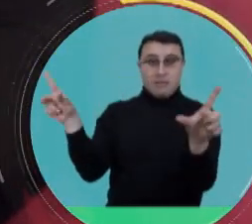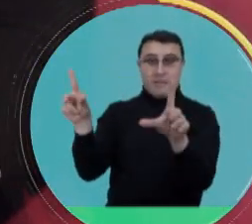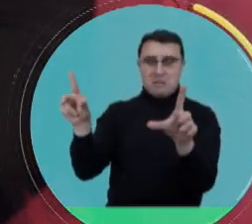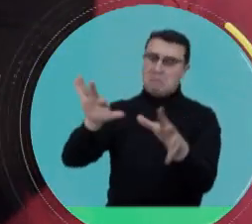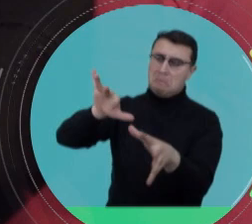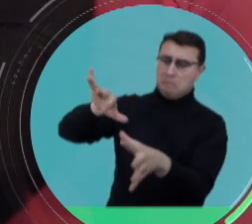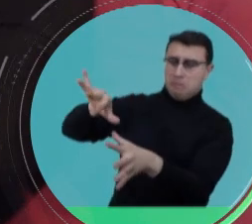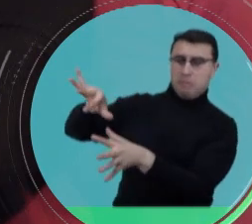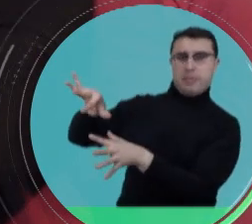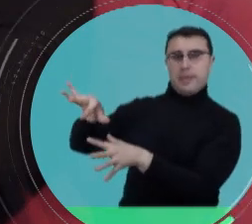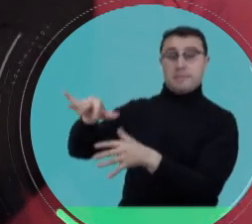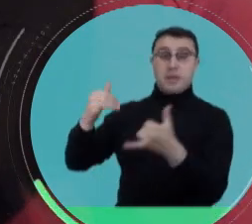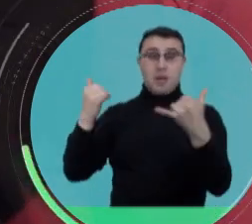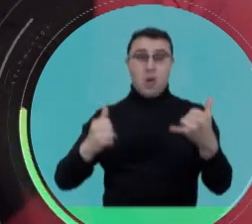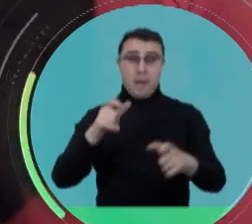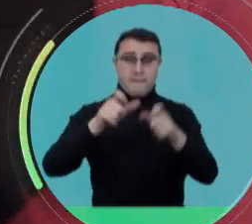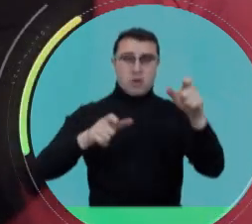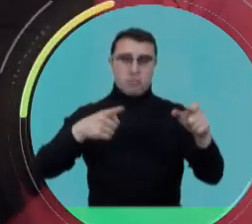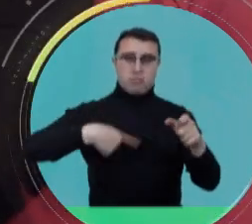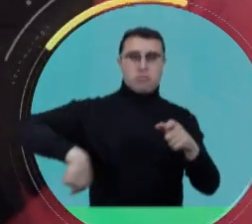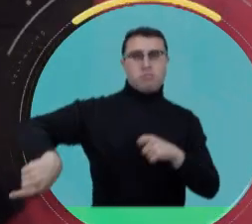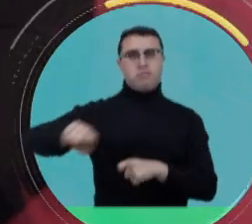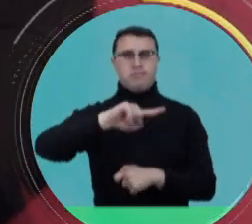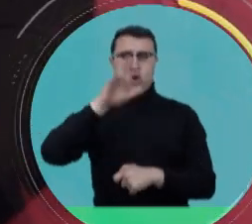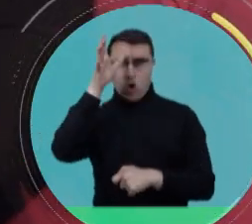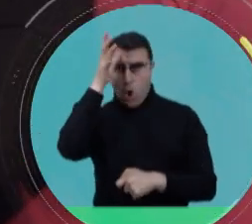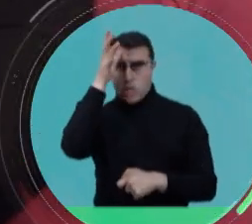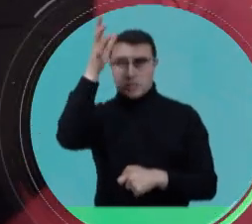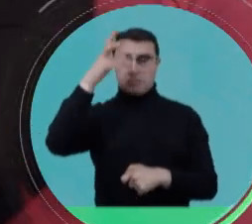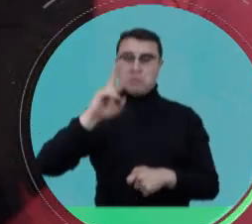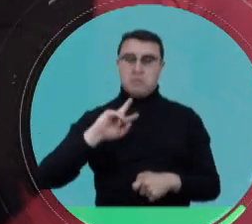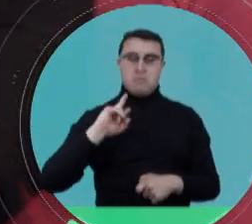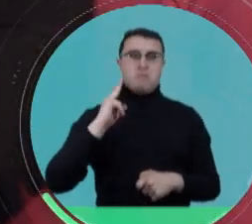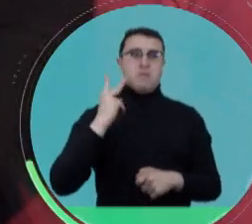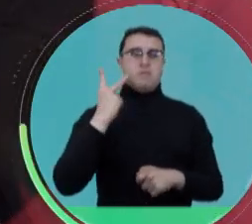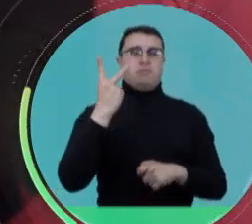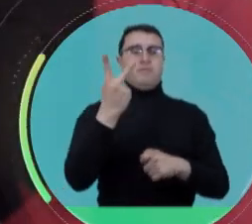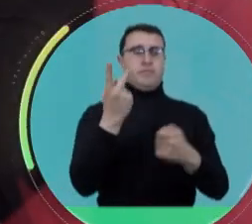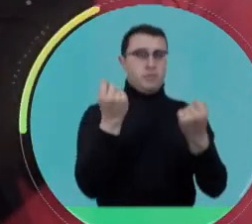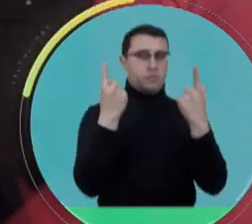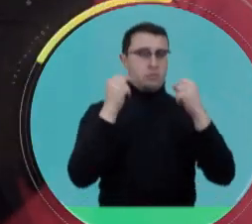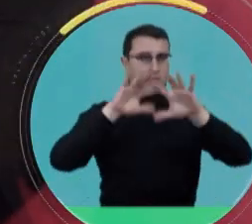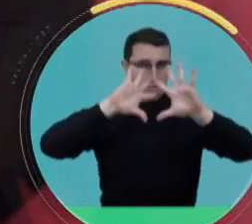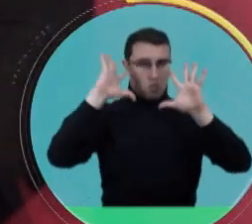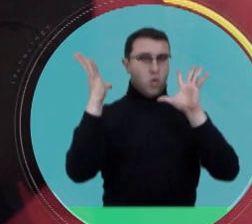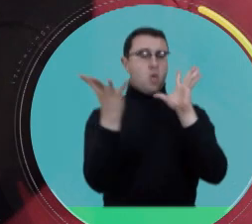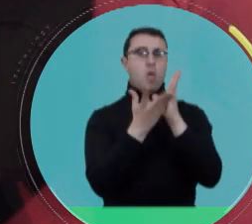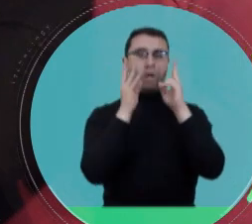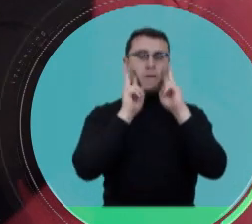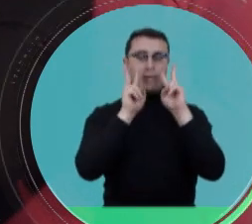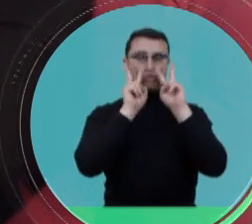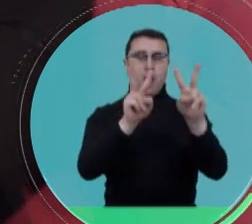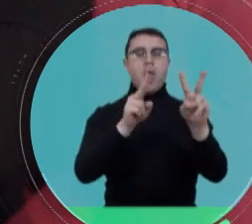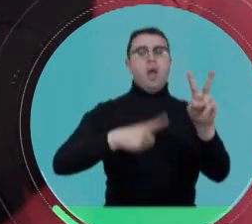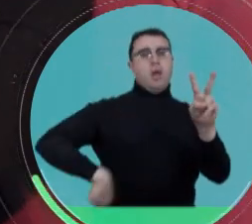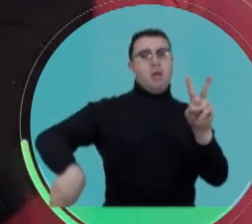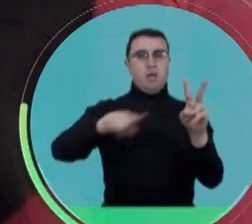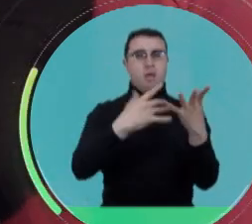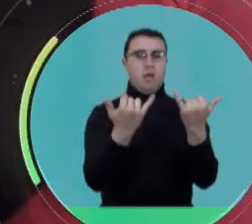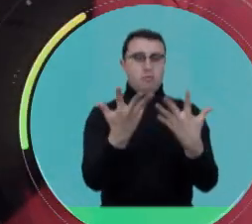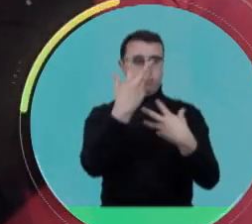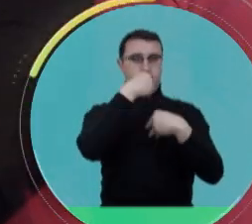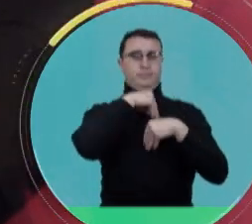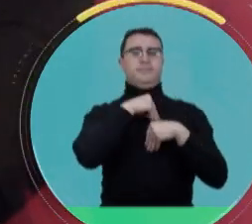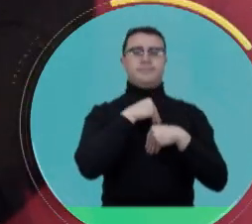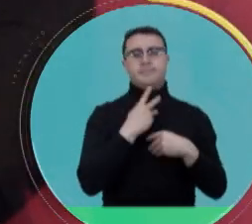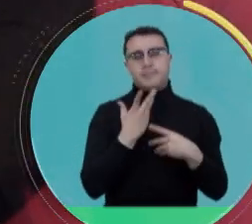televisivo Es decir que la gente ha evolucionado en los conceptos como tal y y en el entendimiento del mundo audiovisual eh